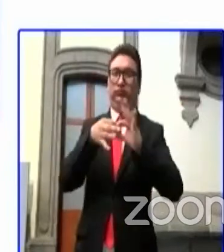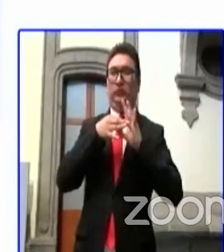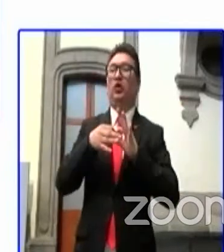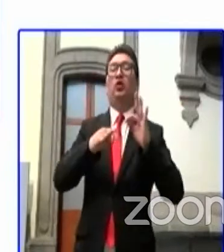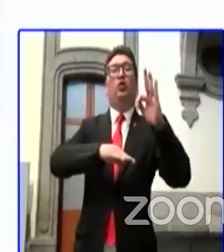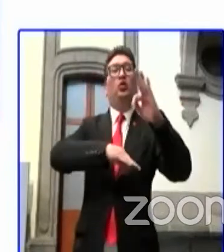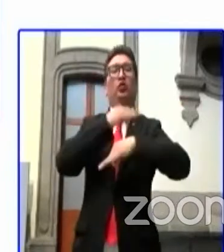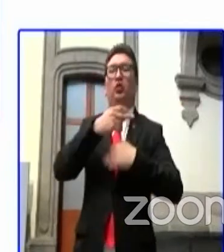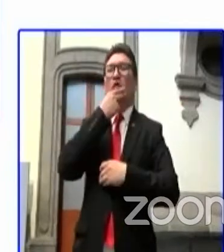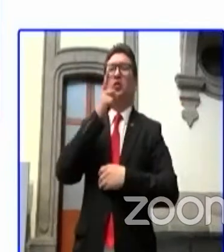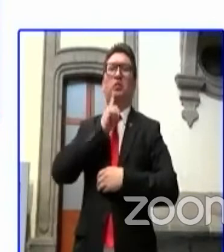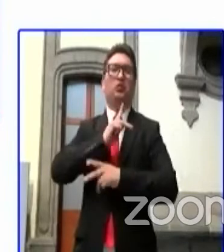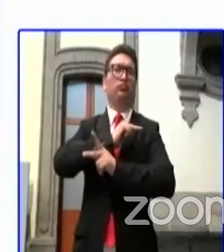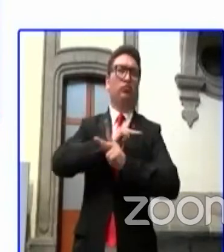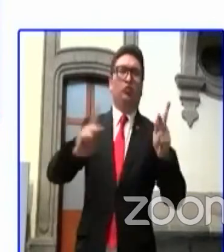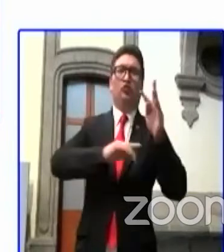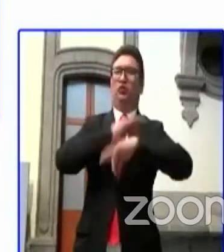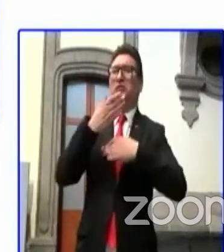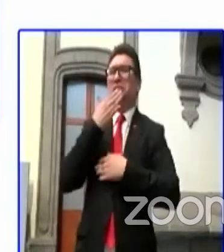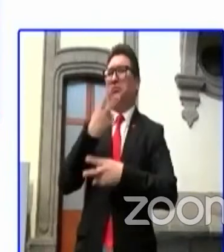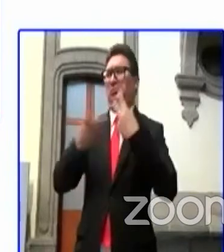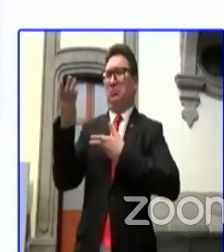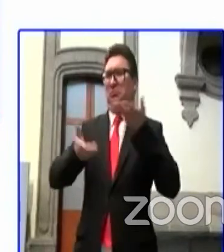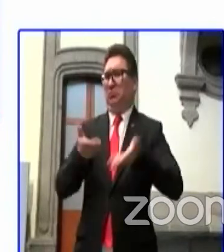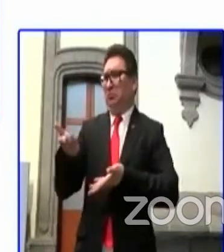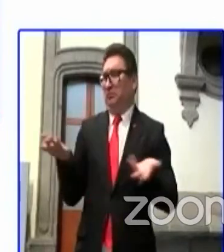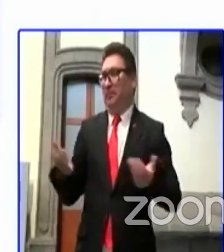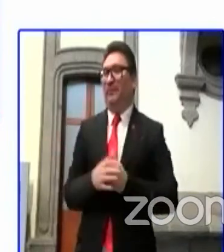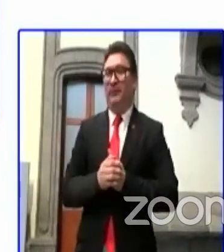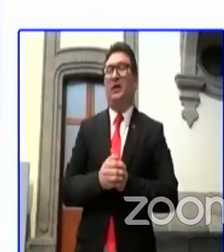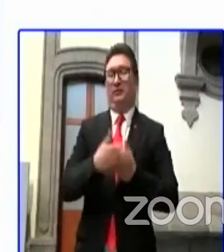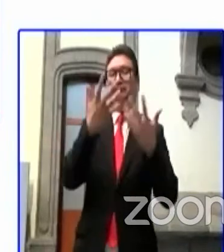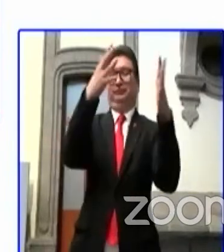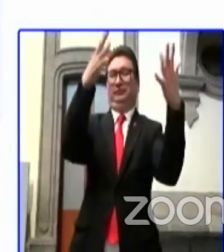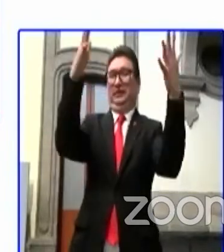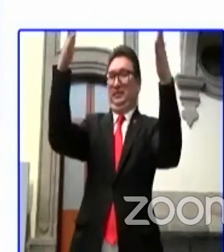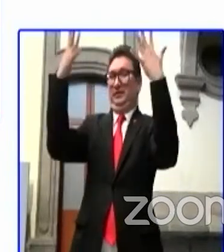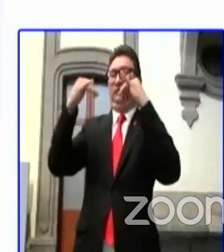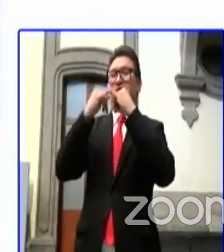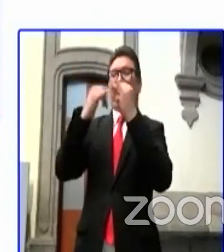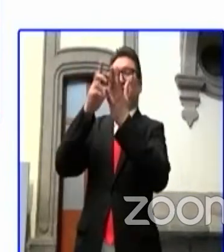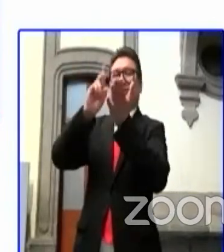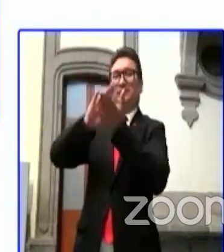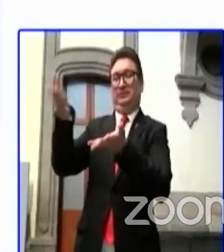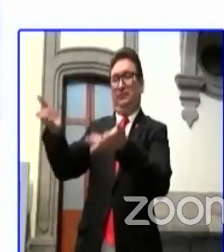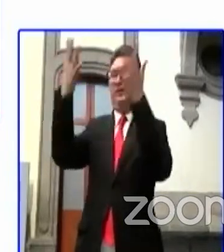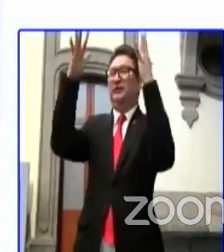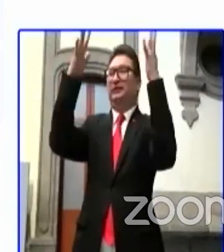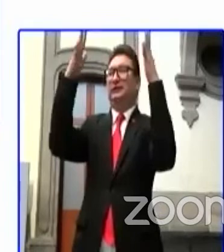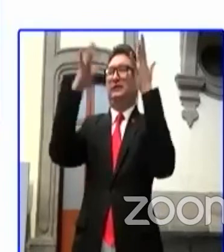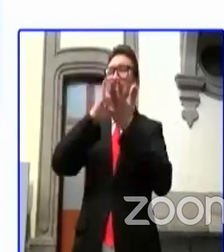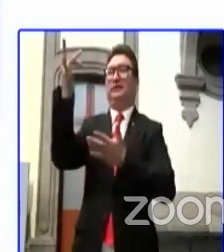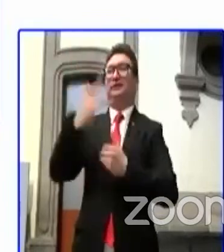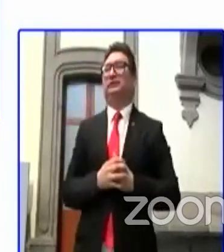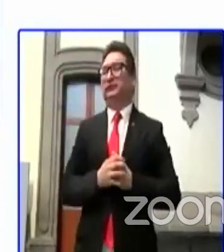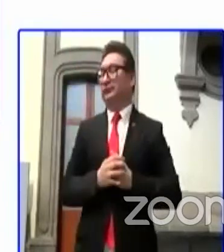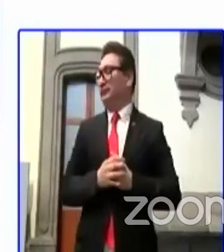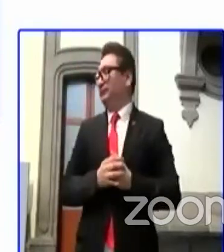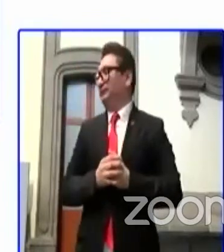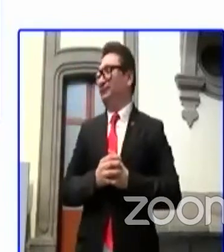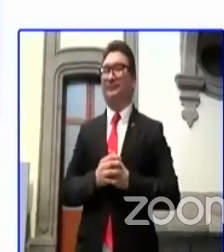todas, todos y todes bienvenides. Y pues un aplauso aquí a Indiscapacidad, por favor. Gracias.